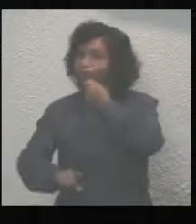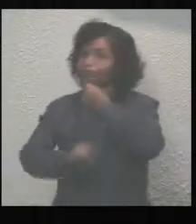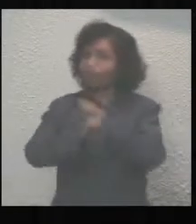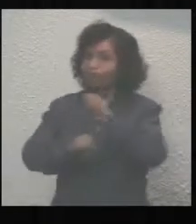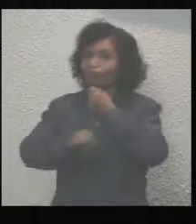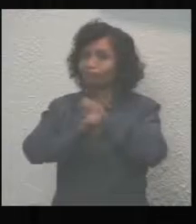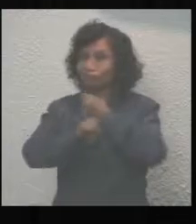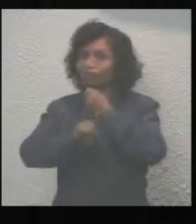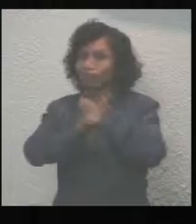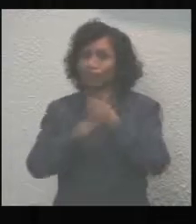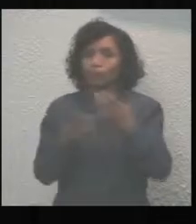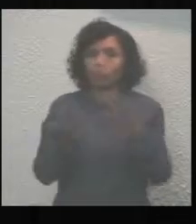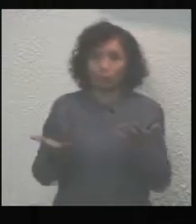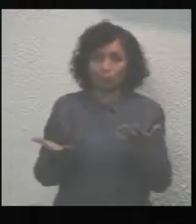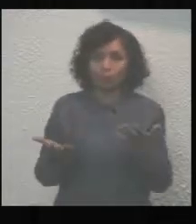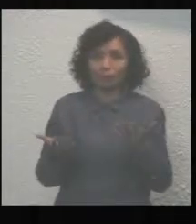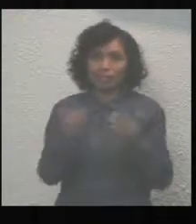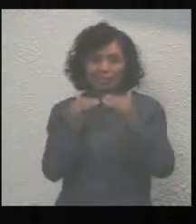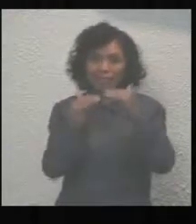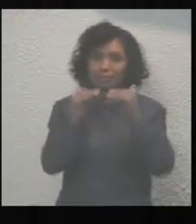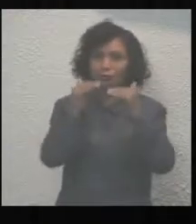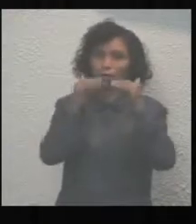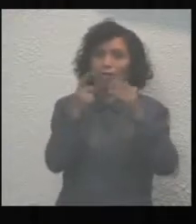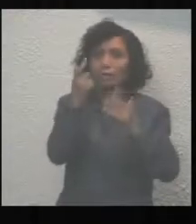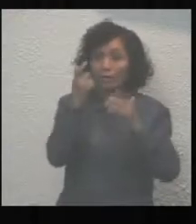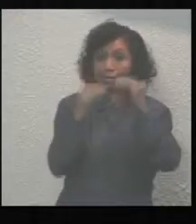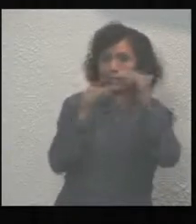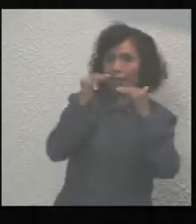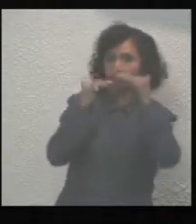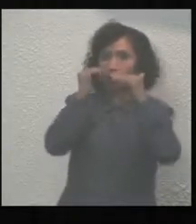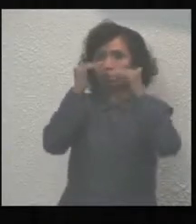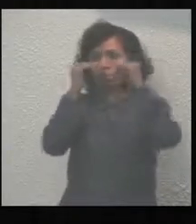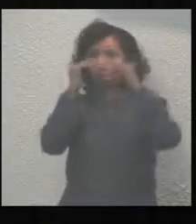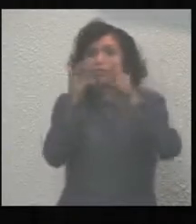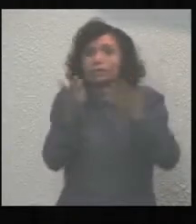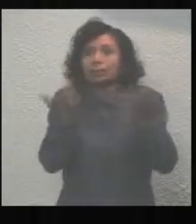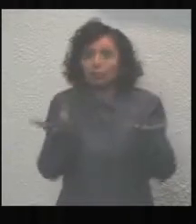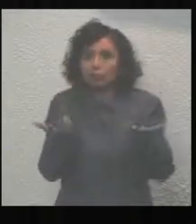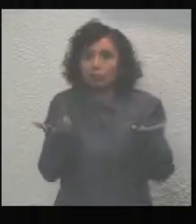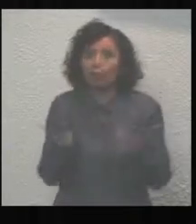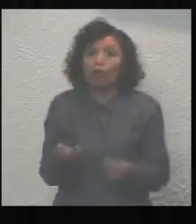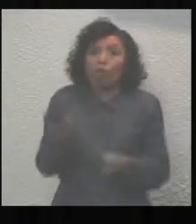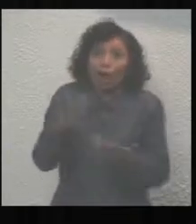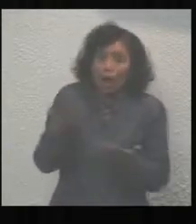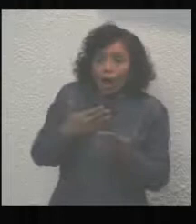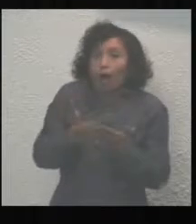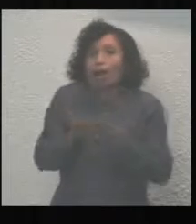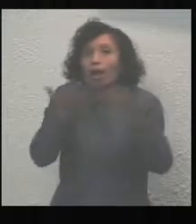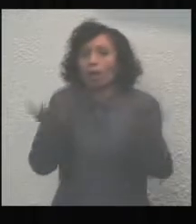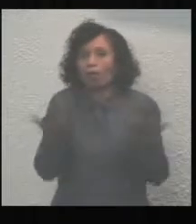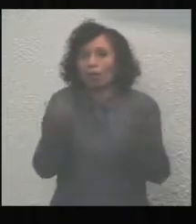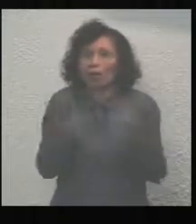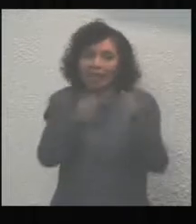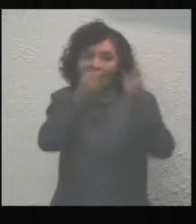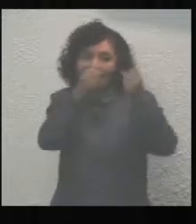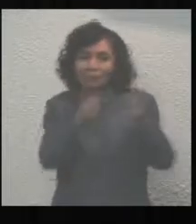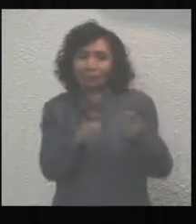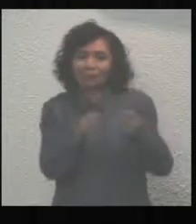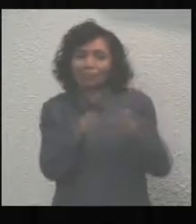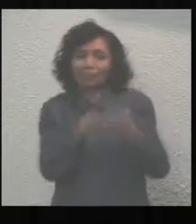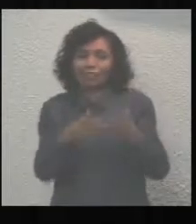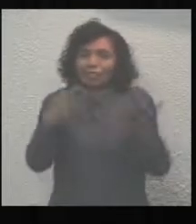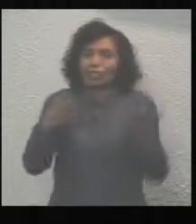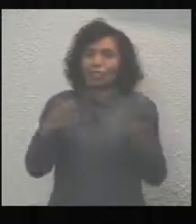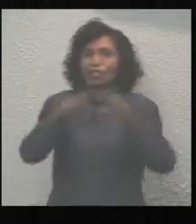demeritan las condiciones de competitividad económica si agregamos la inseguridad personal percibida a lo largo